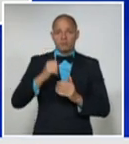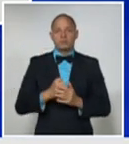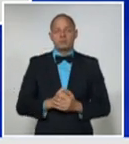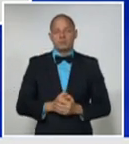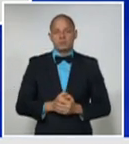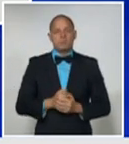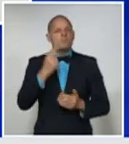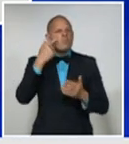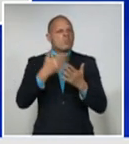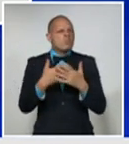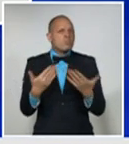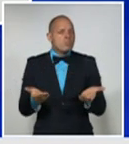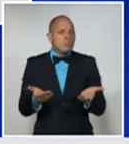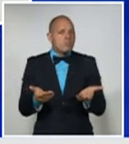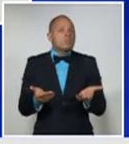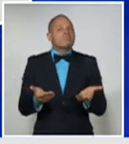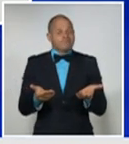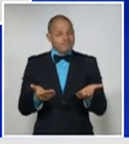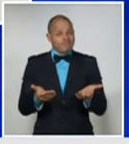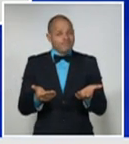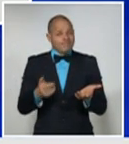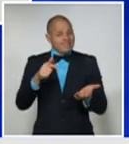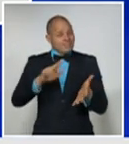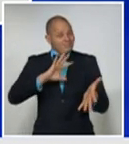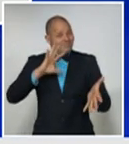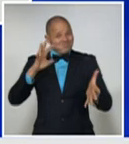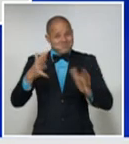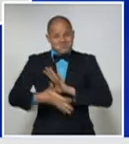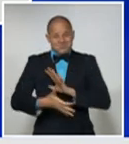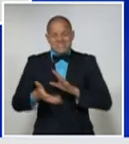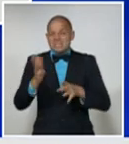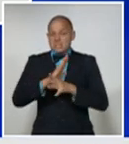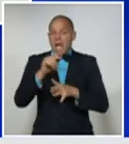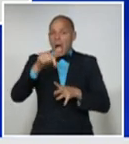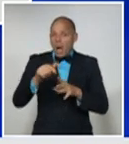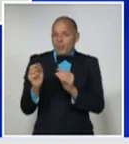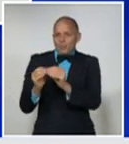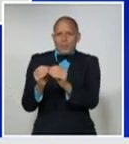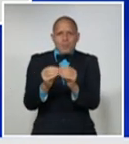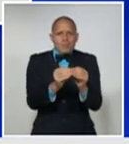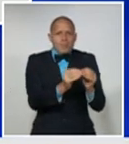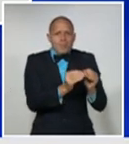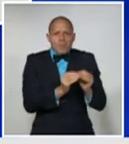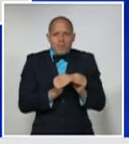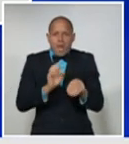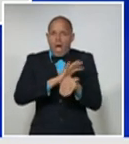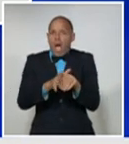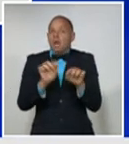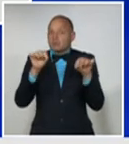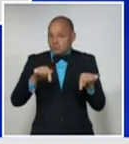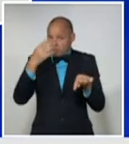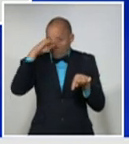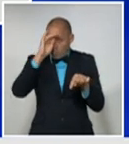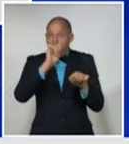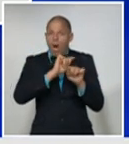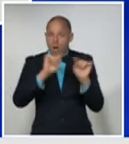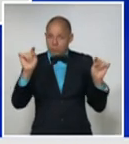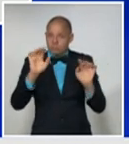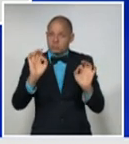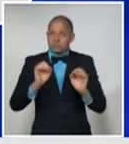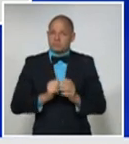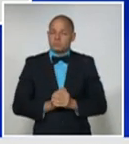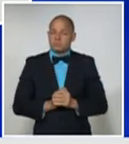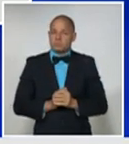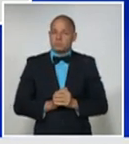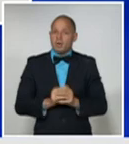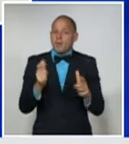relieve la transmisión importante que existe en nuestro país, sobre todo en